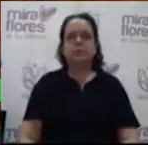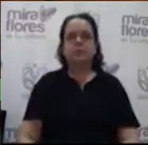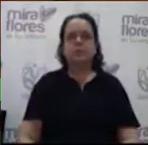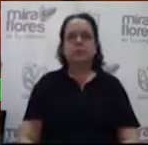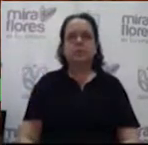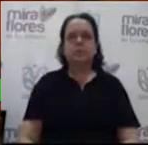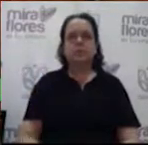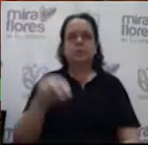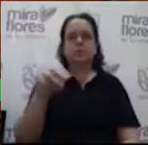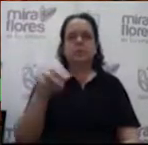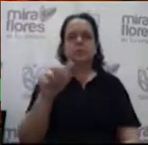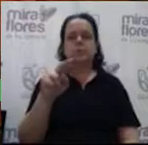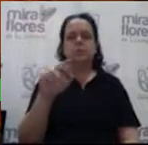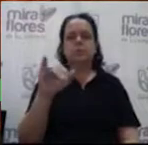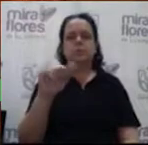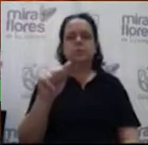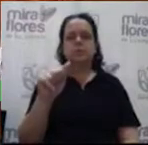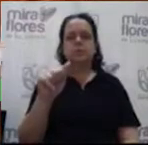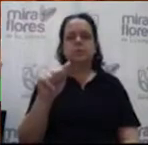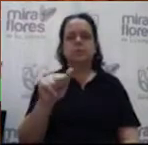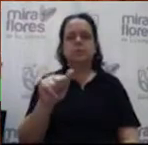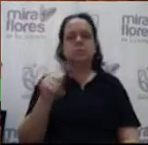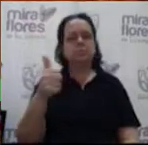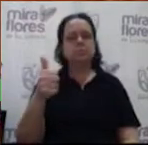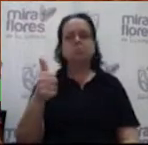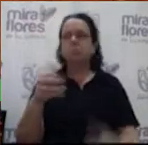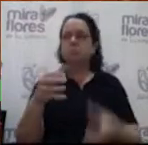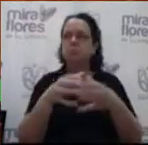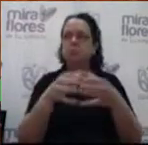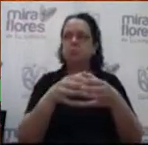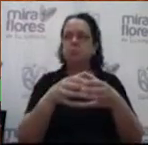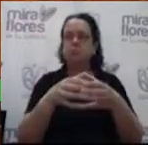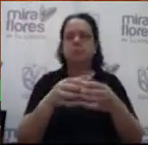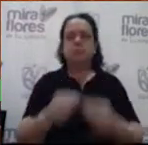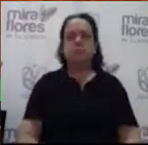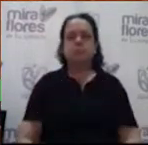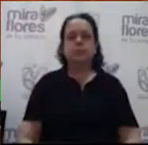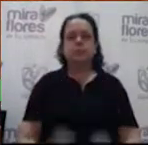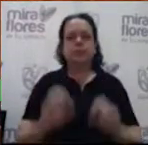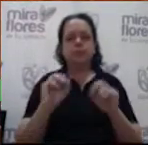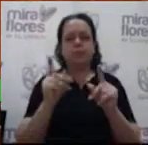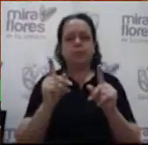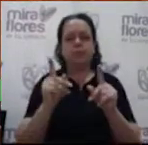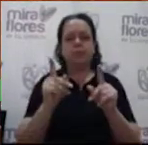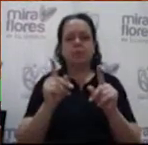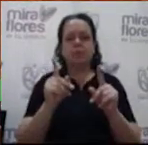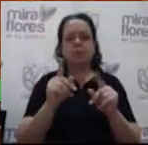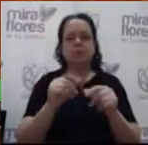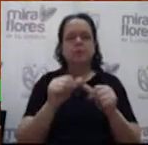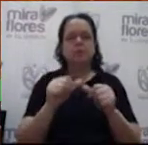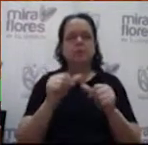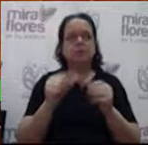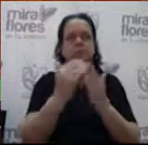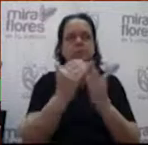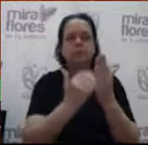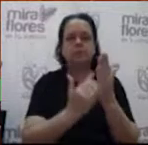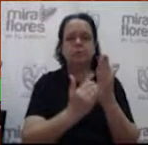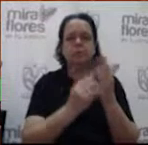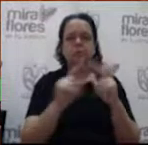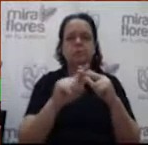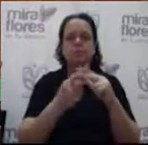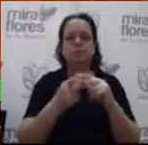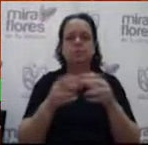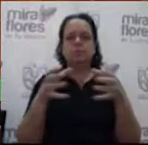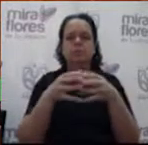Señora Valia Barak Pastor. Al cuero, señor alcalde. Muy bien, con el cuero reglamentario damos por instalada la sesión y tenemos